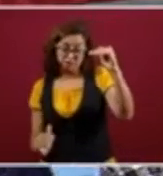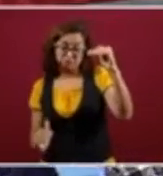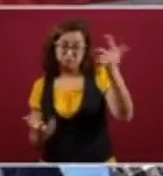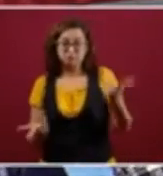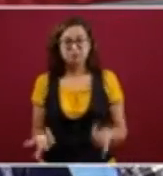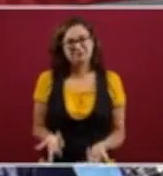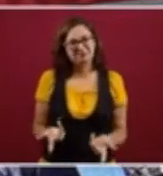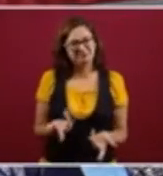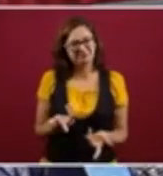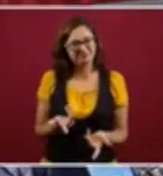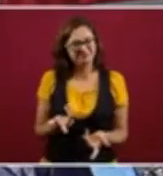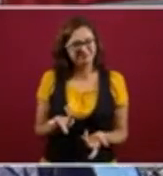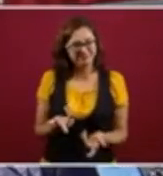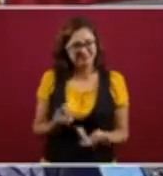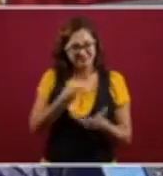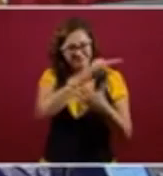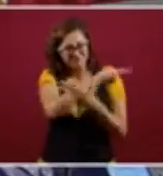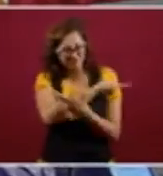Entonces, todo esto